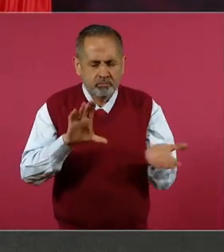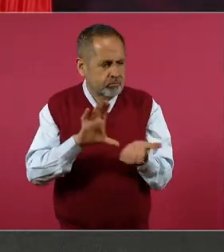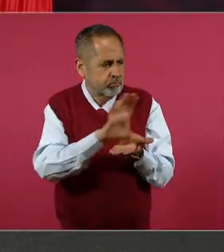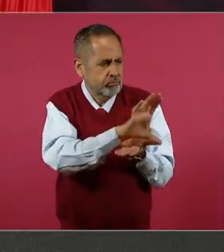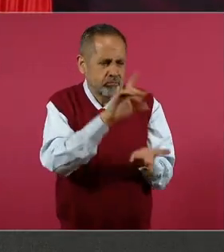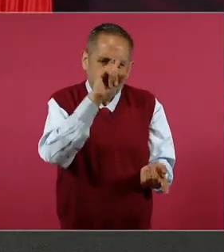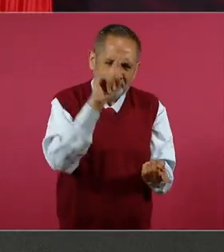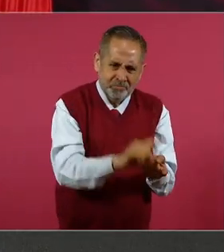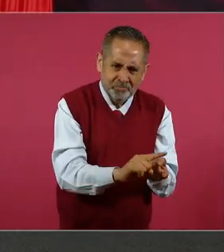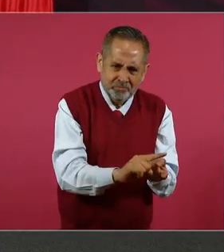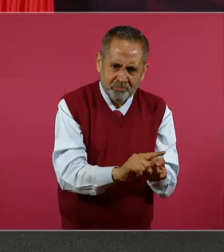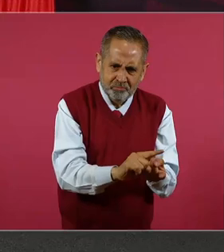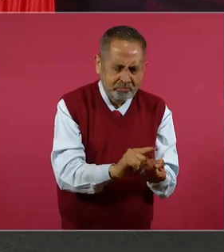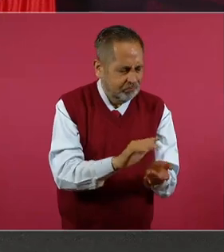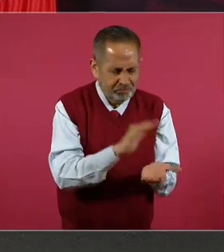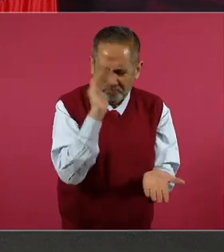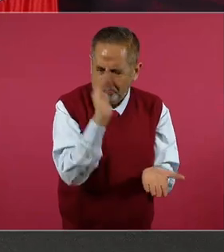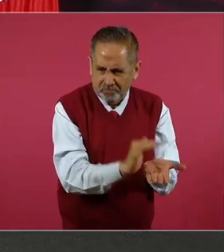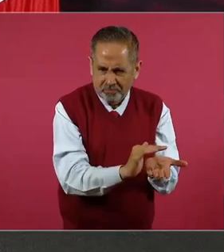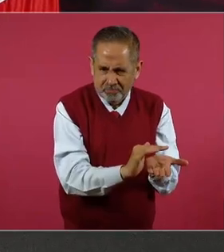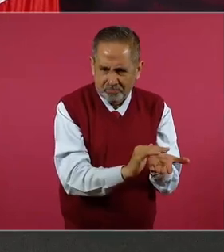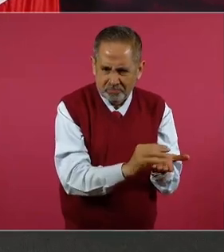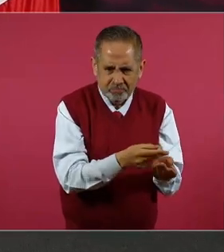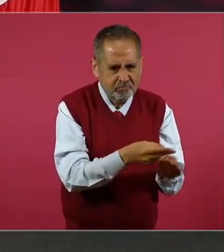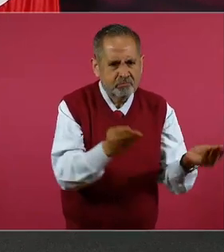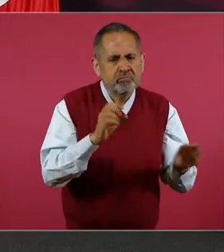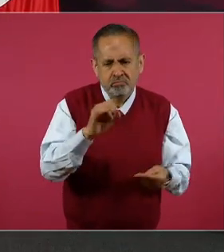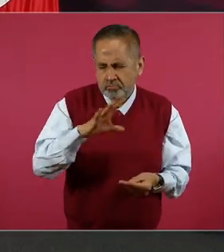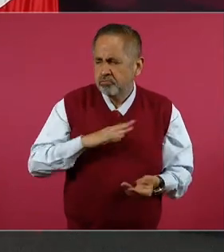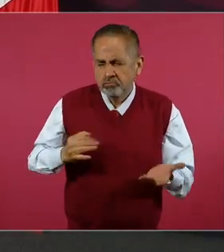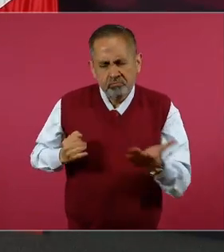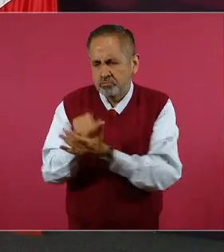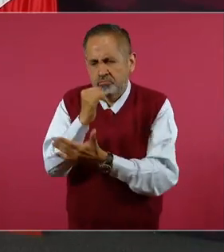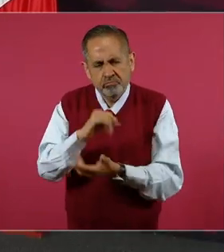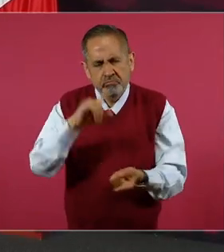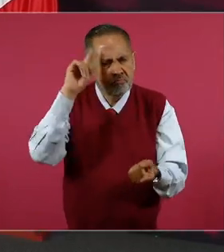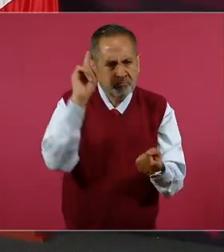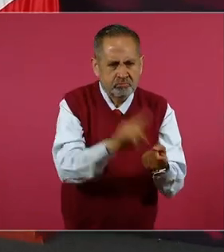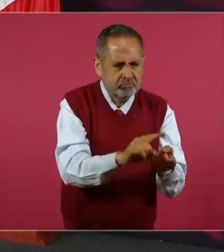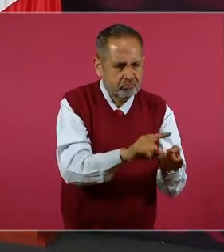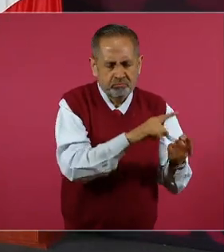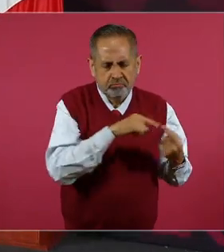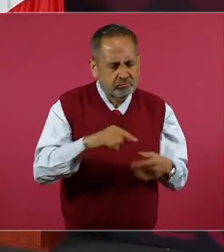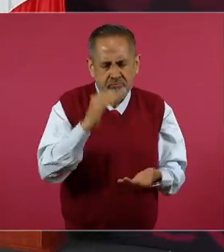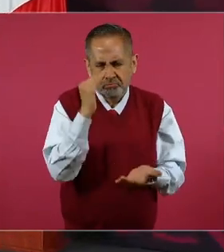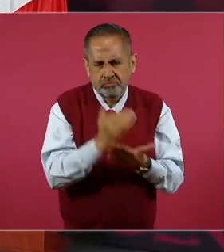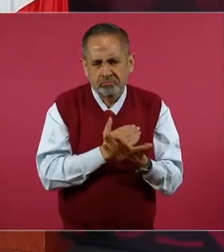publicidad. Y eso se logró. Yo creo que